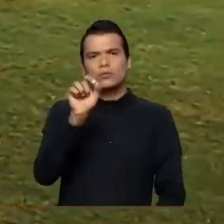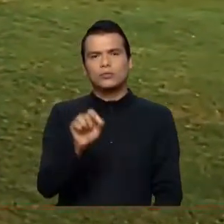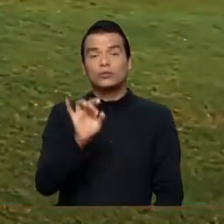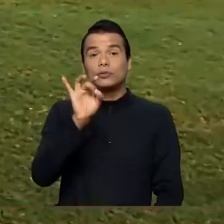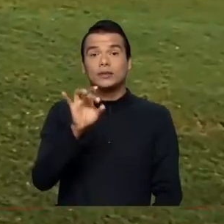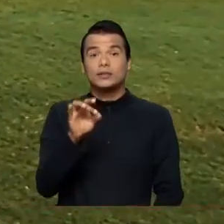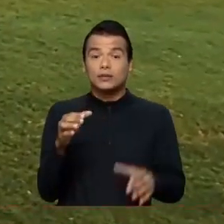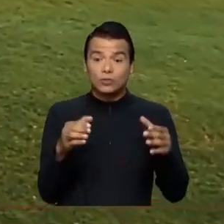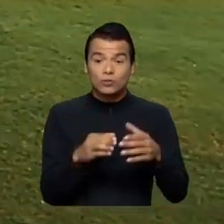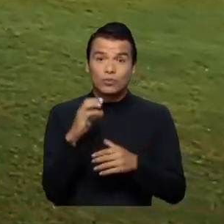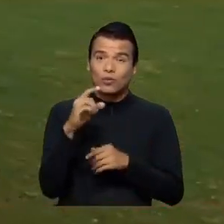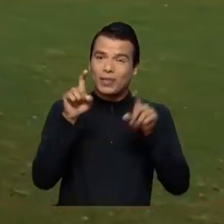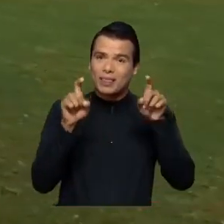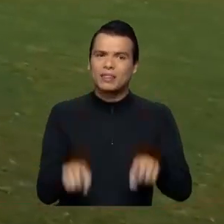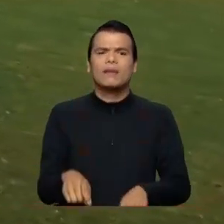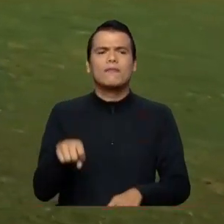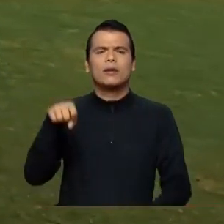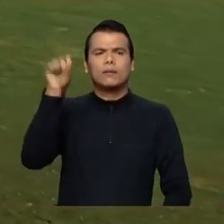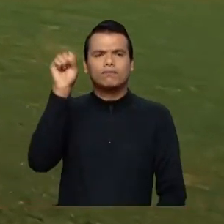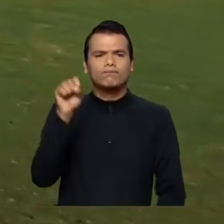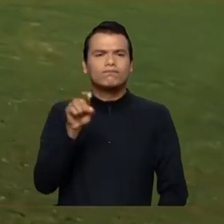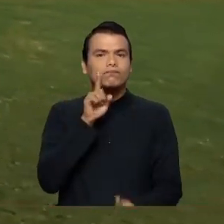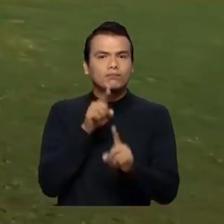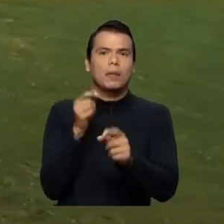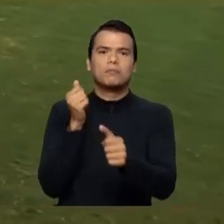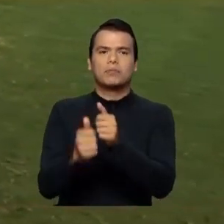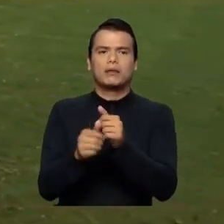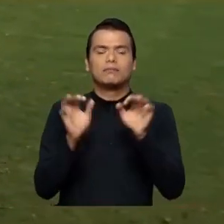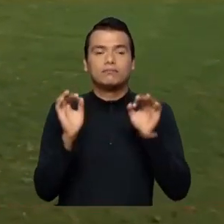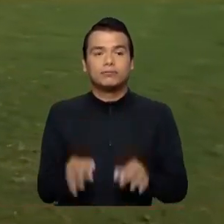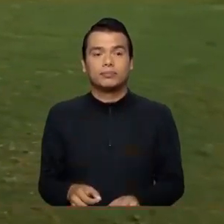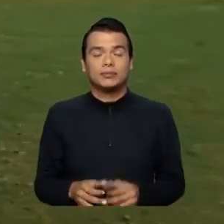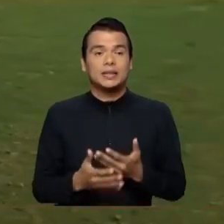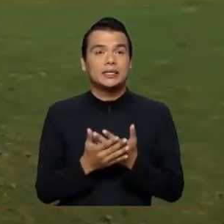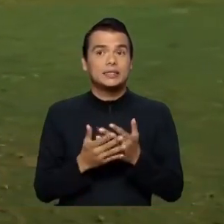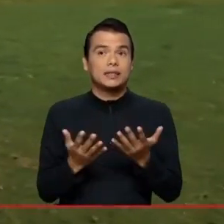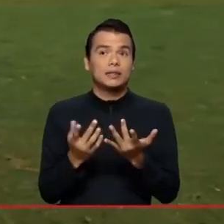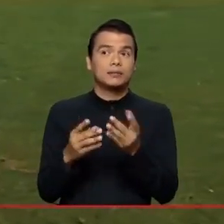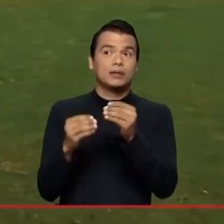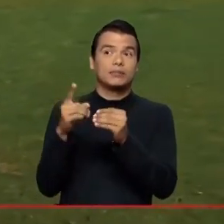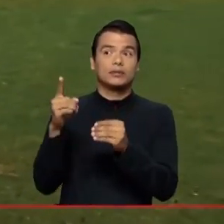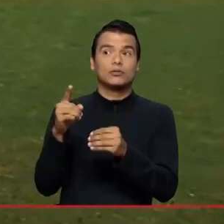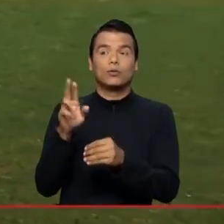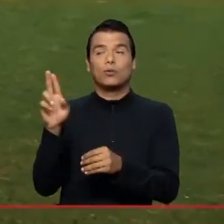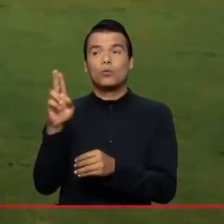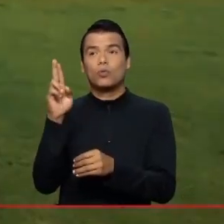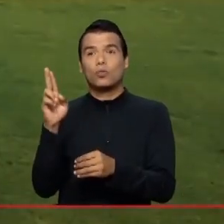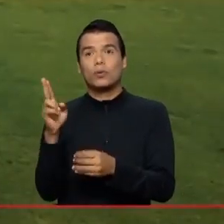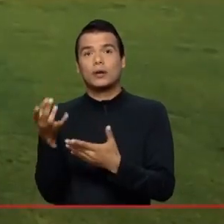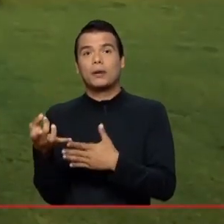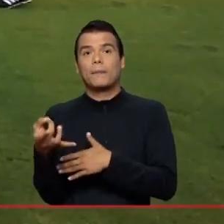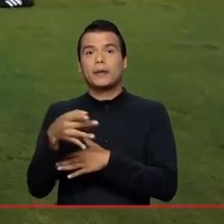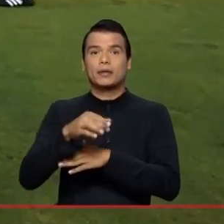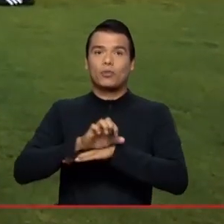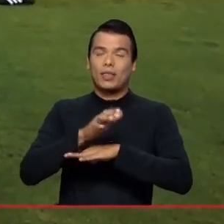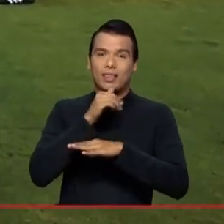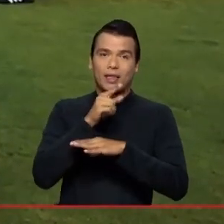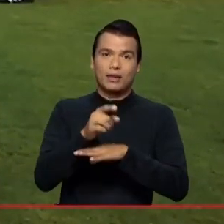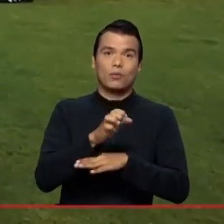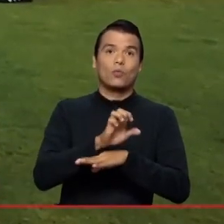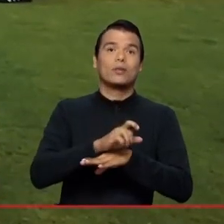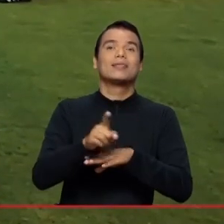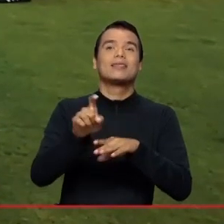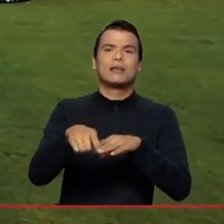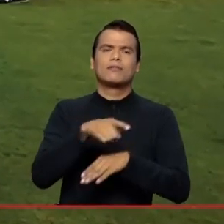están obligados a ganar Sí o sí Al conjunto chileno y esperar que Uruguay no le gane a Ecuador hoy